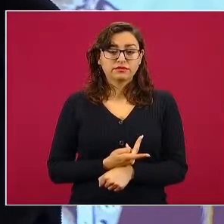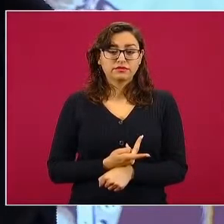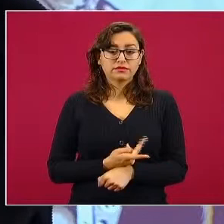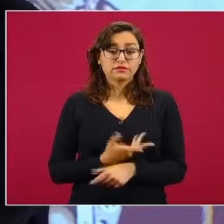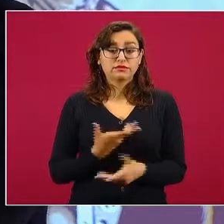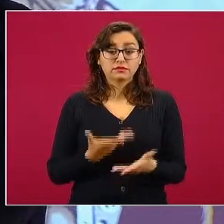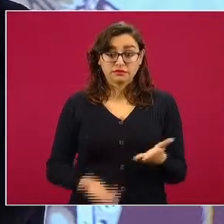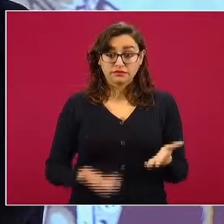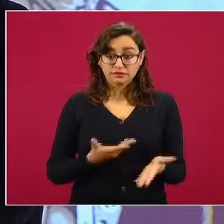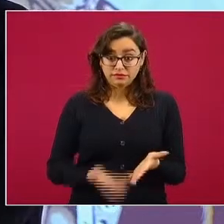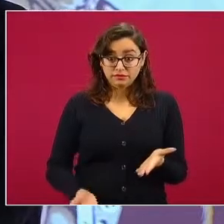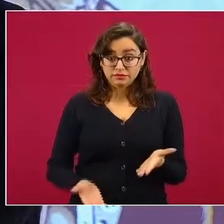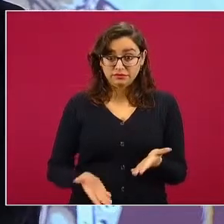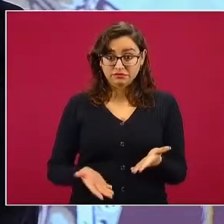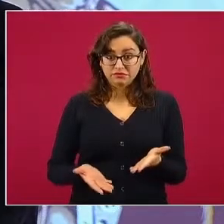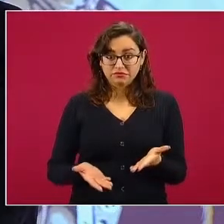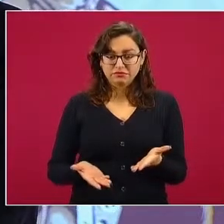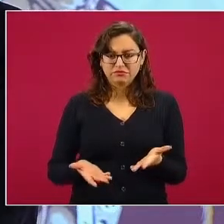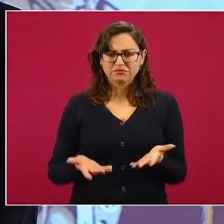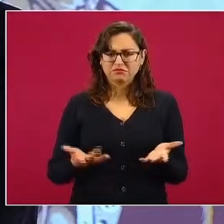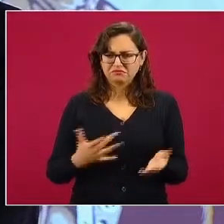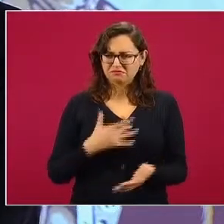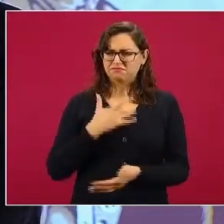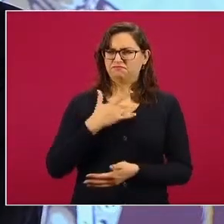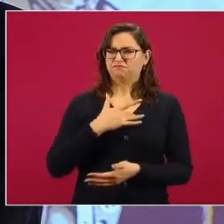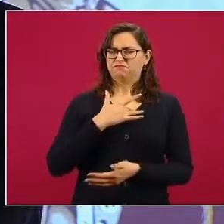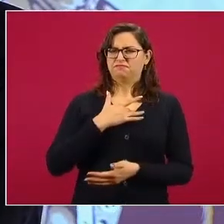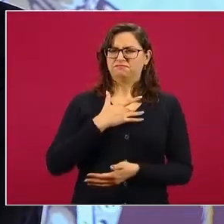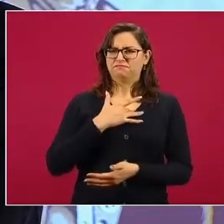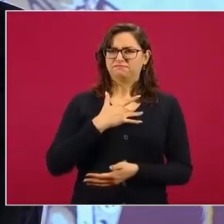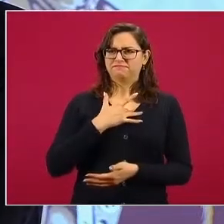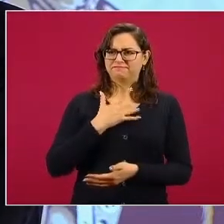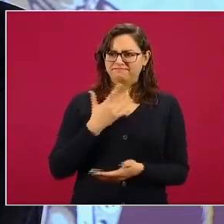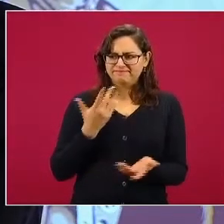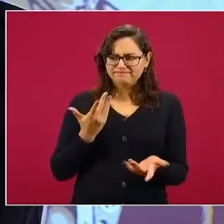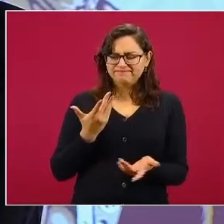deseo de reivindicación, de justicia,